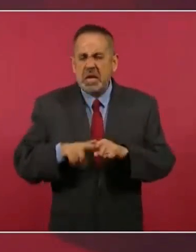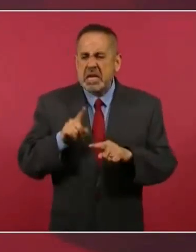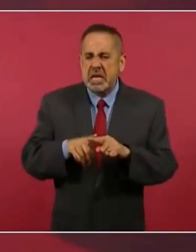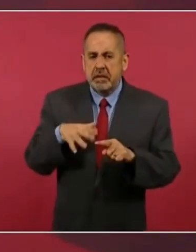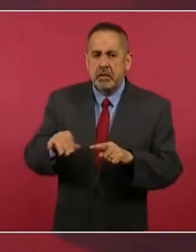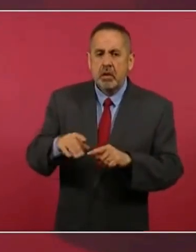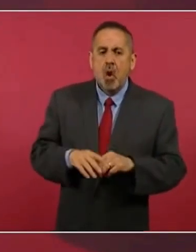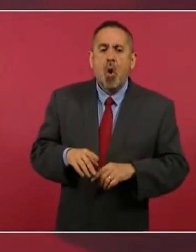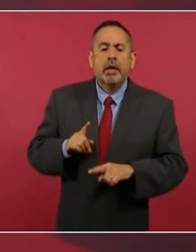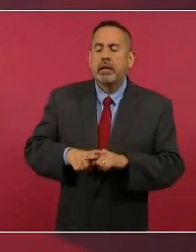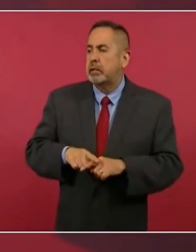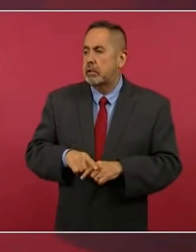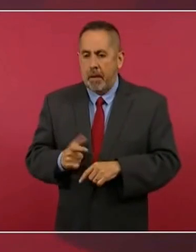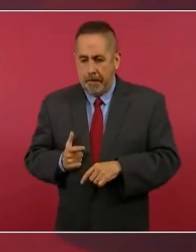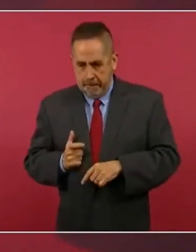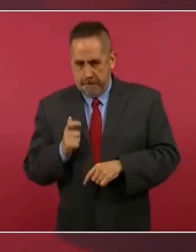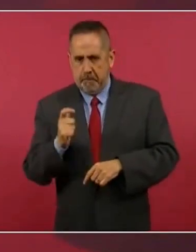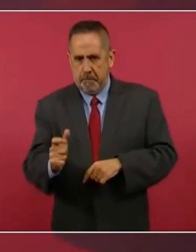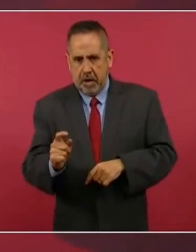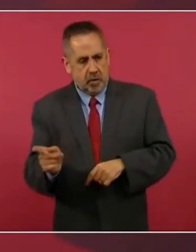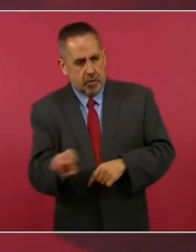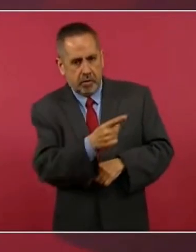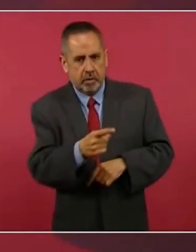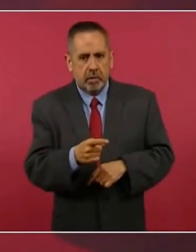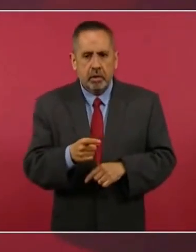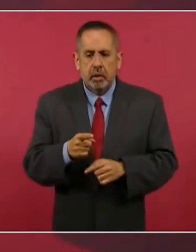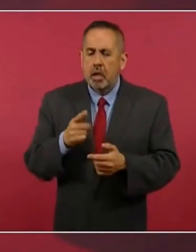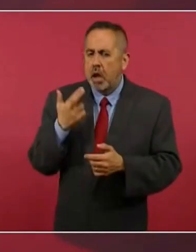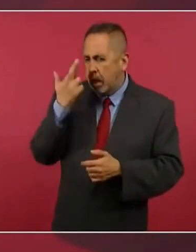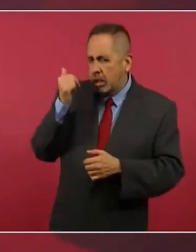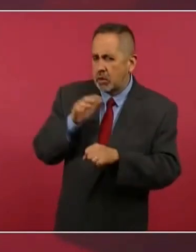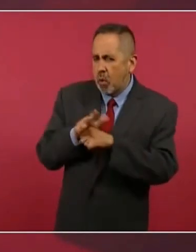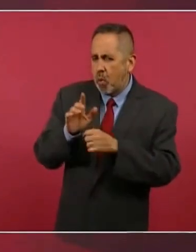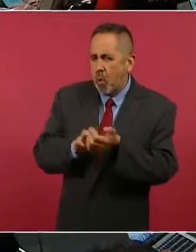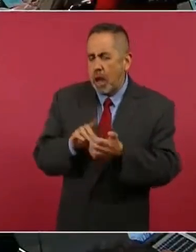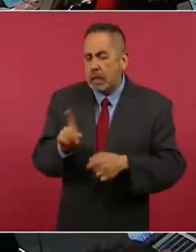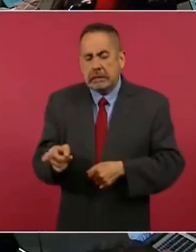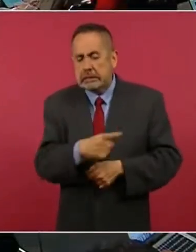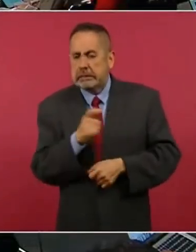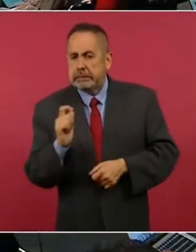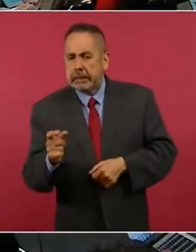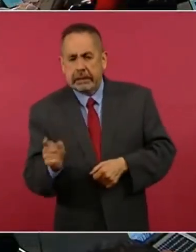o quién pagó y por qué lo hicieron.